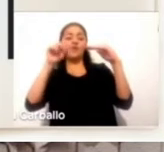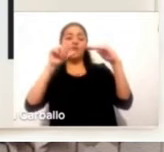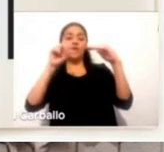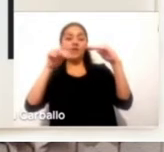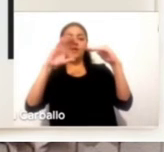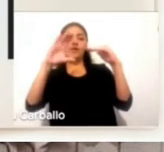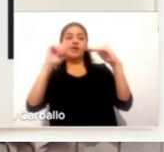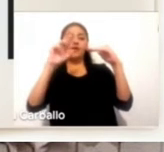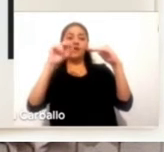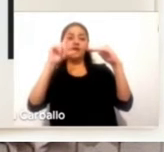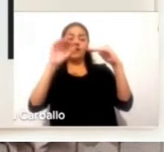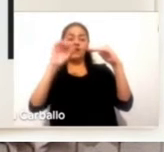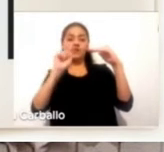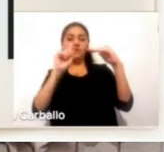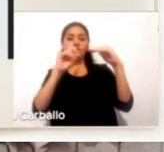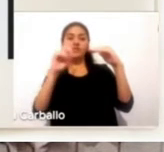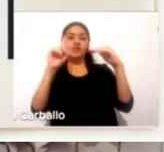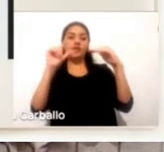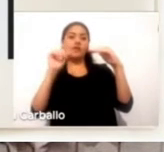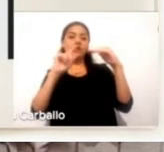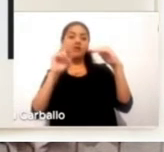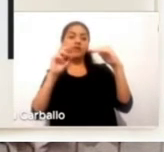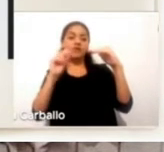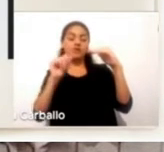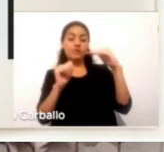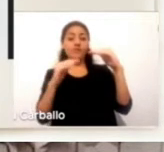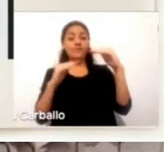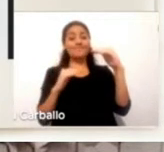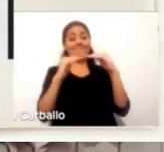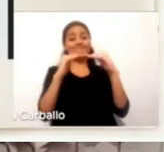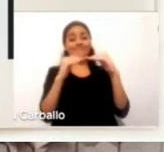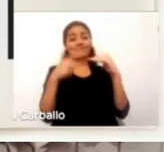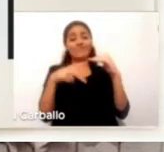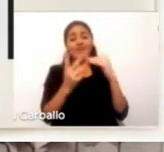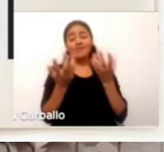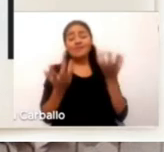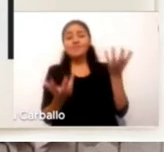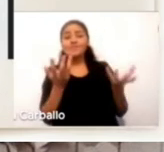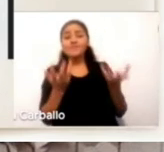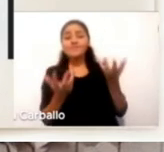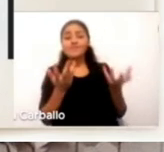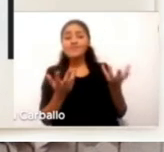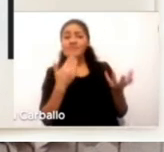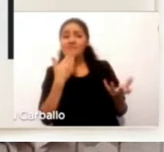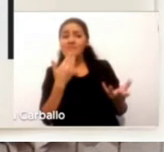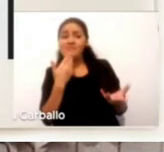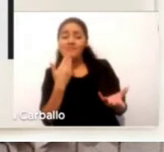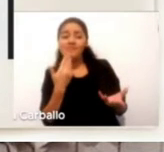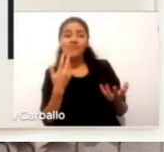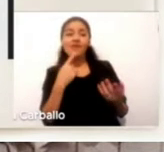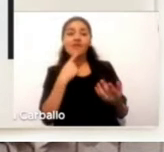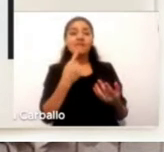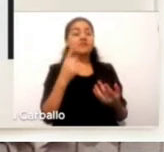esta ponencia consideró que tales manifestaciones son vagas, genéricas e imprecisas, por referirse a cuestiones generales de los